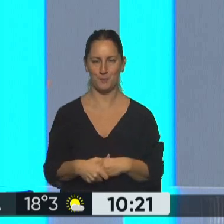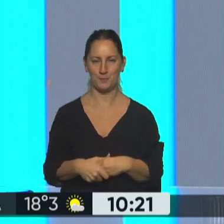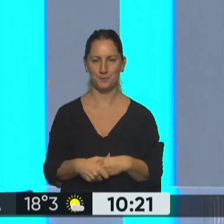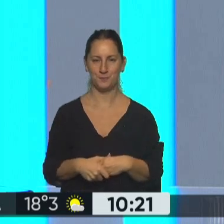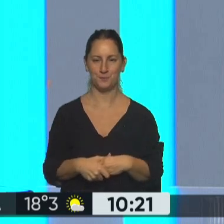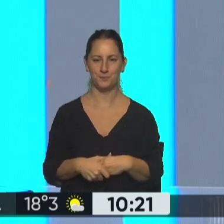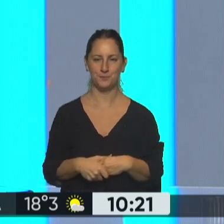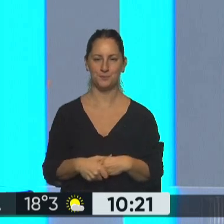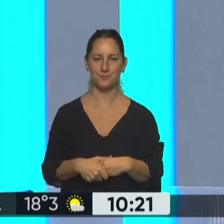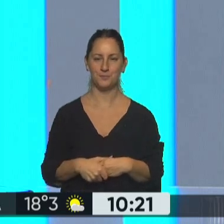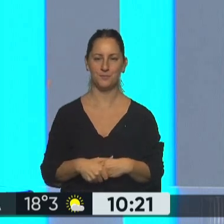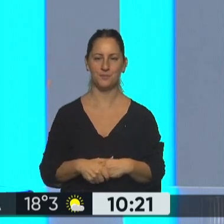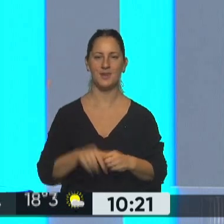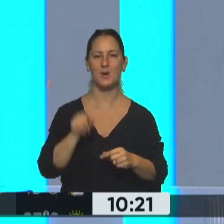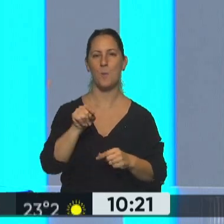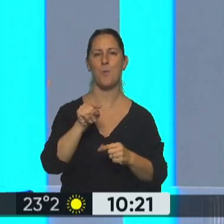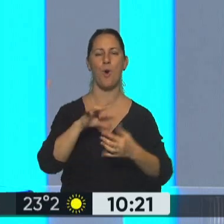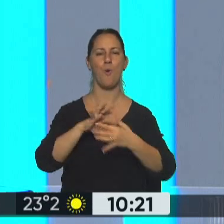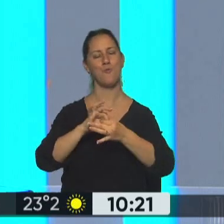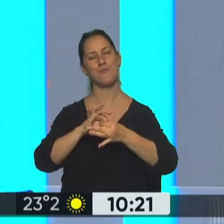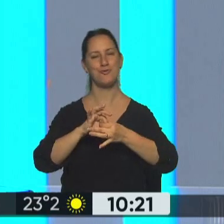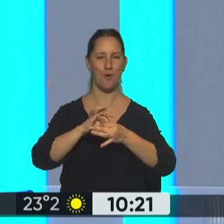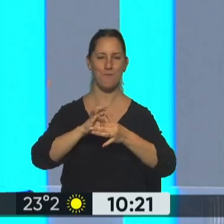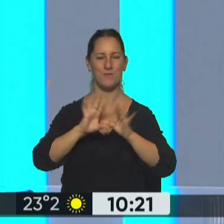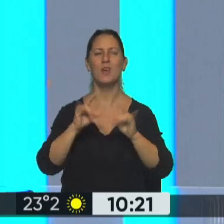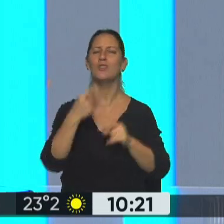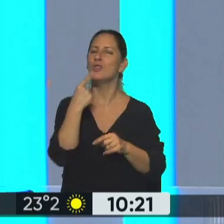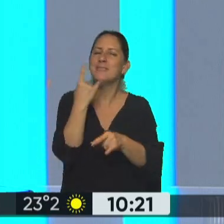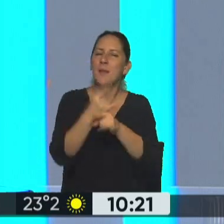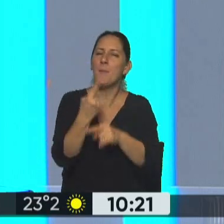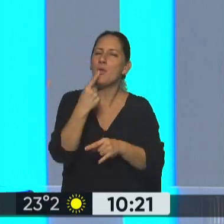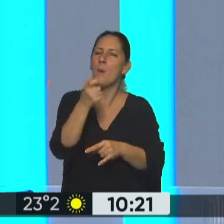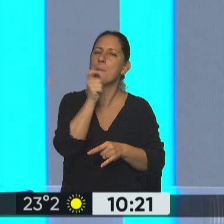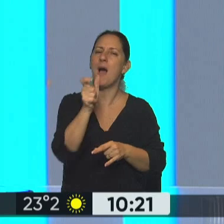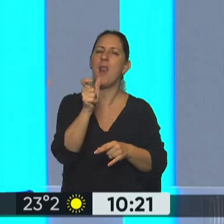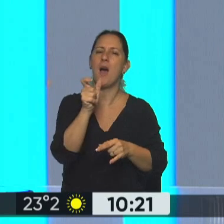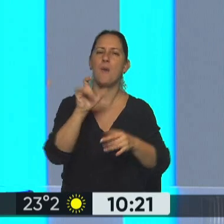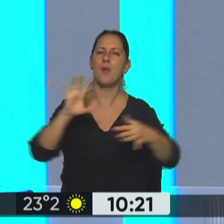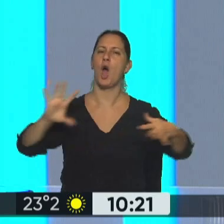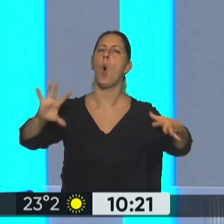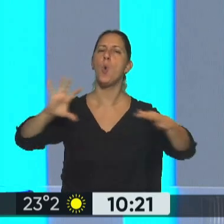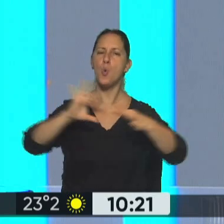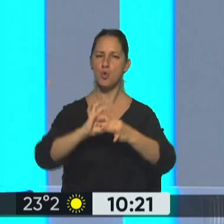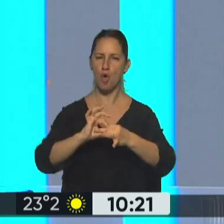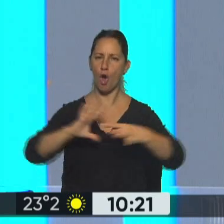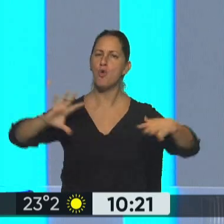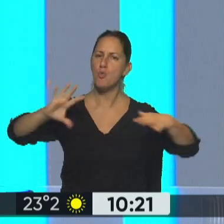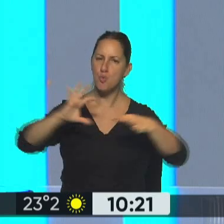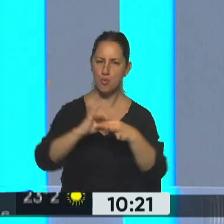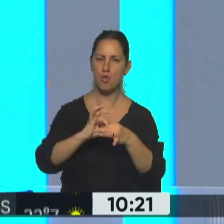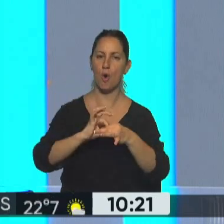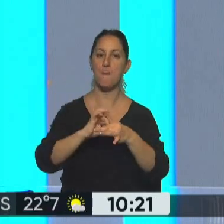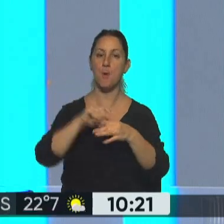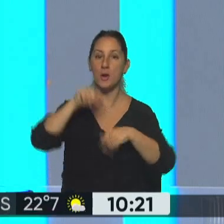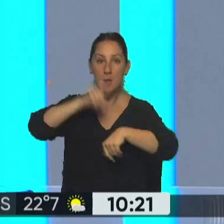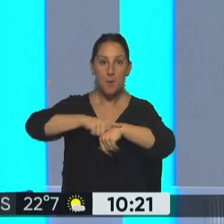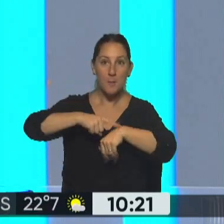cimentar esa unión, ¿no? Yo siempre digo unión porque es algo que es recurrente en la correspondencia de estos